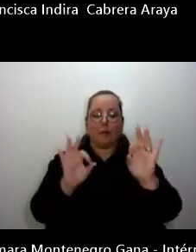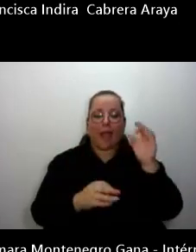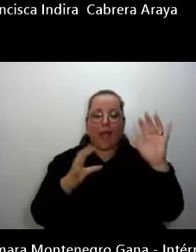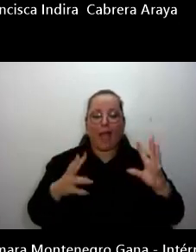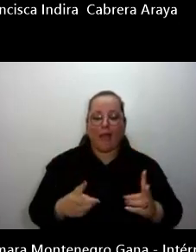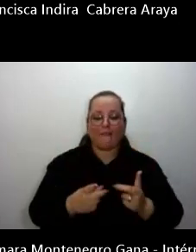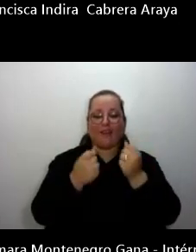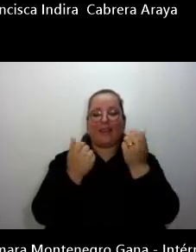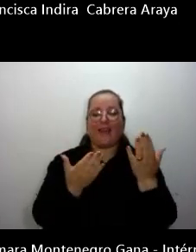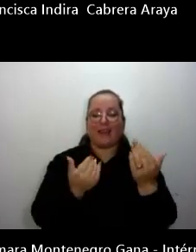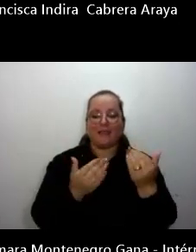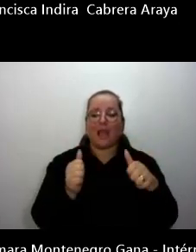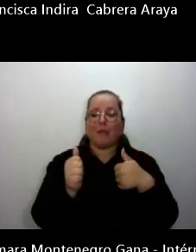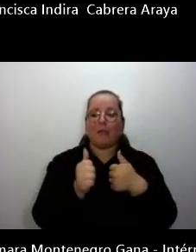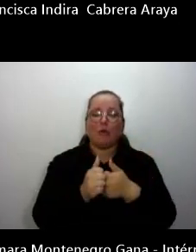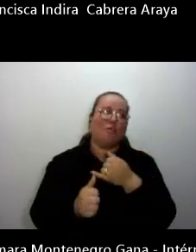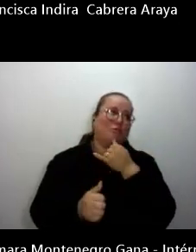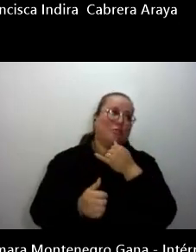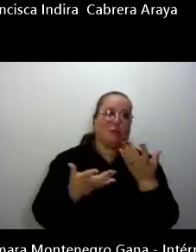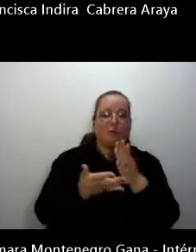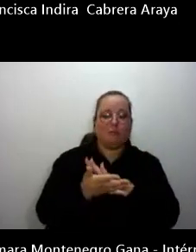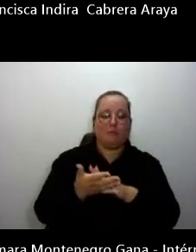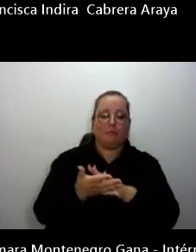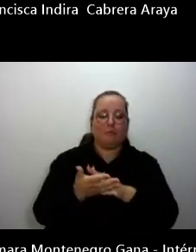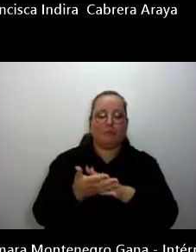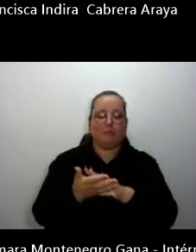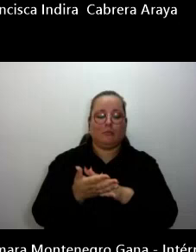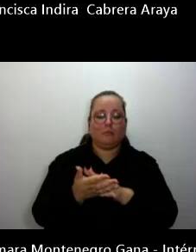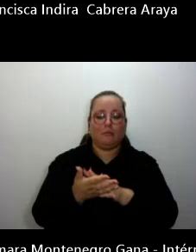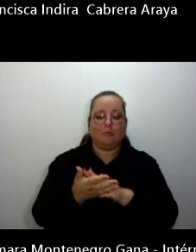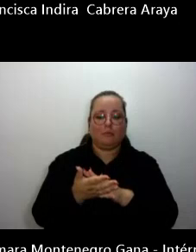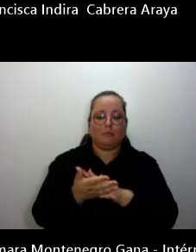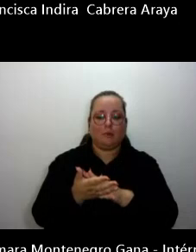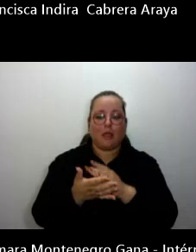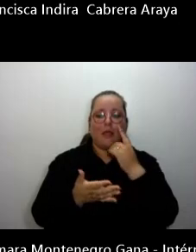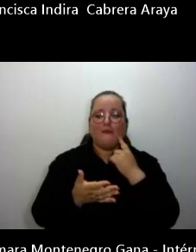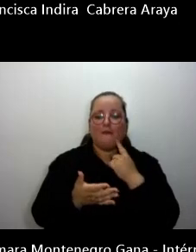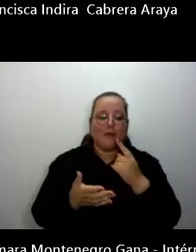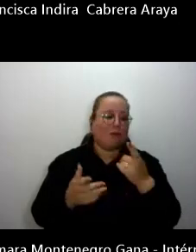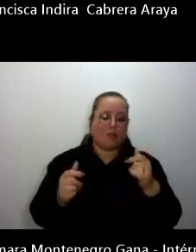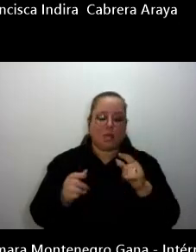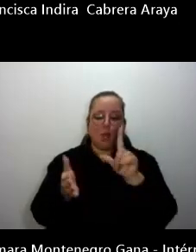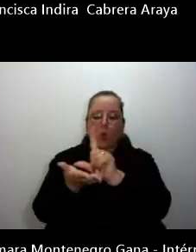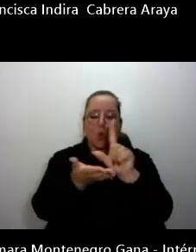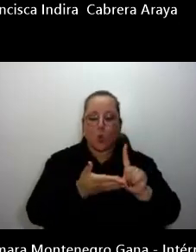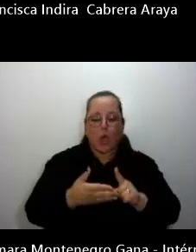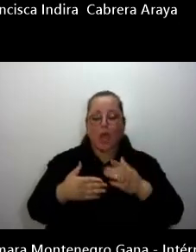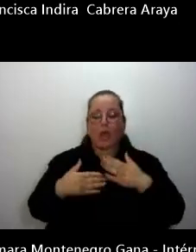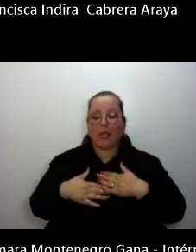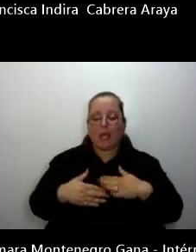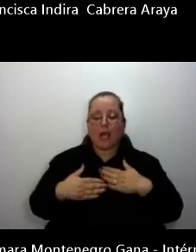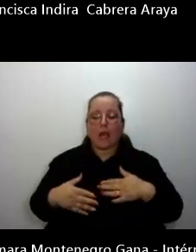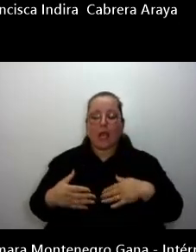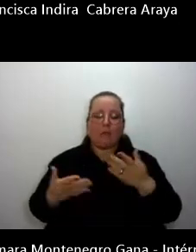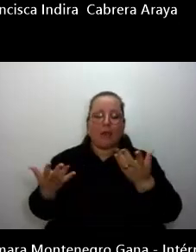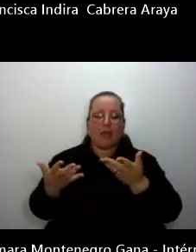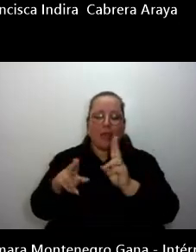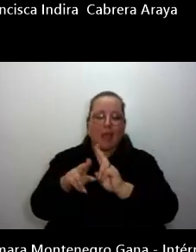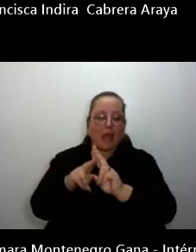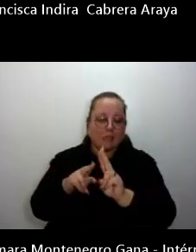de apoyo, como, no sé, estableciendo espacios de calma, rutinas predecibles, tiempos de